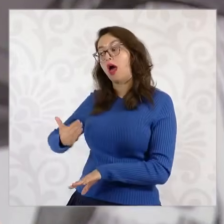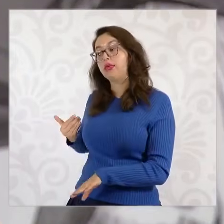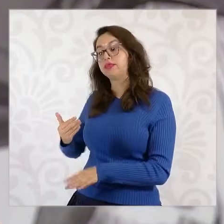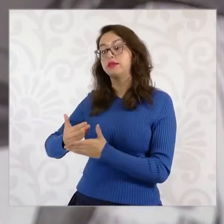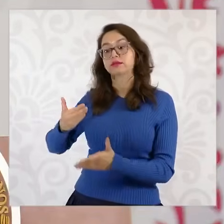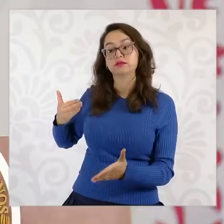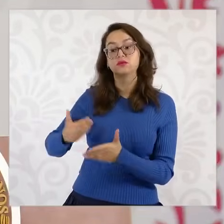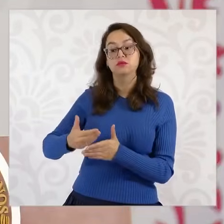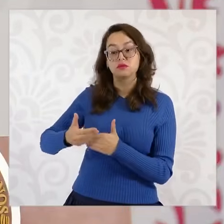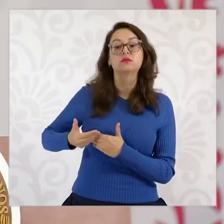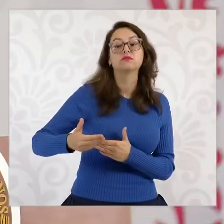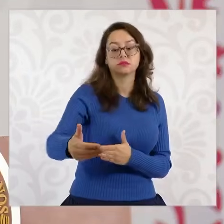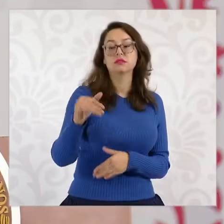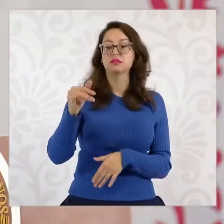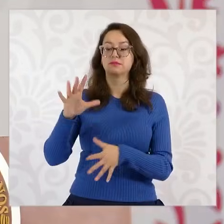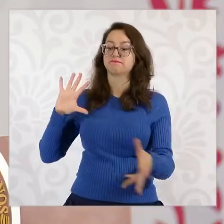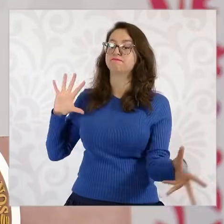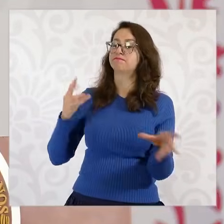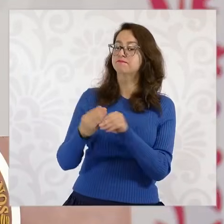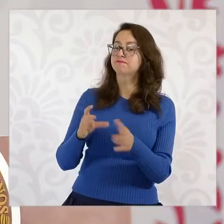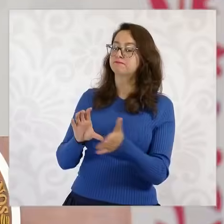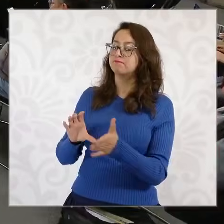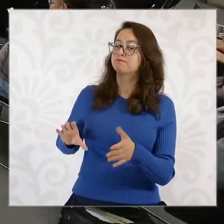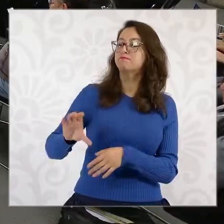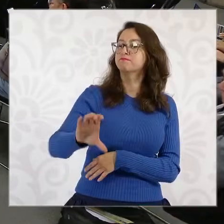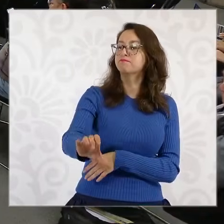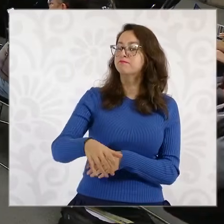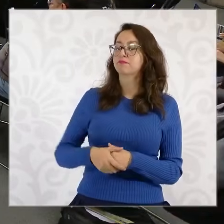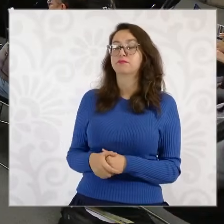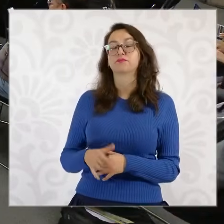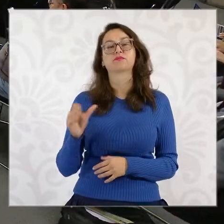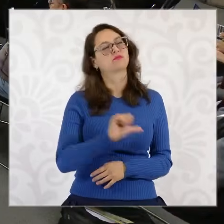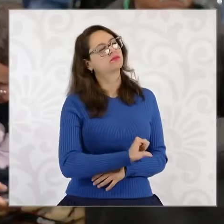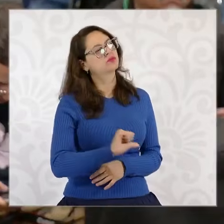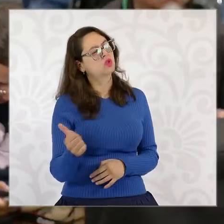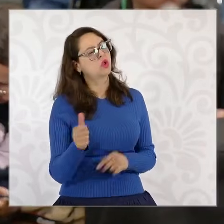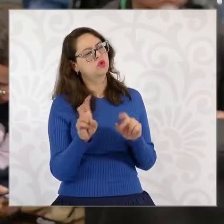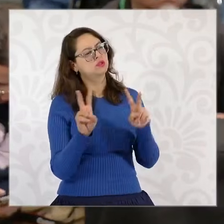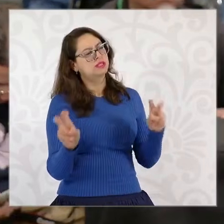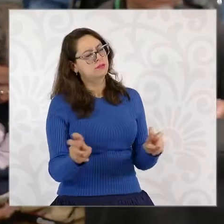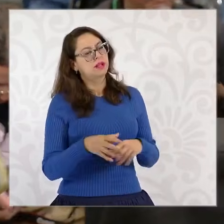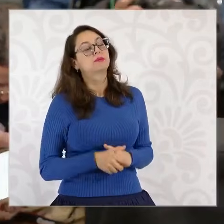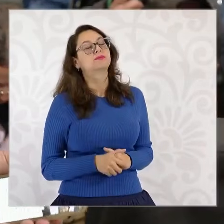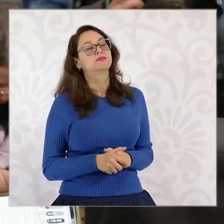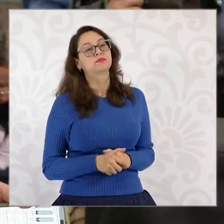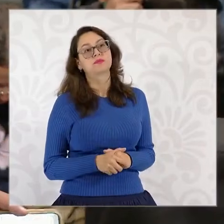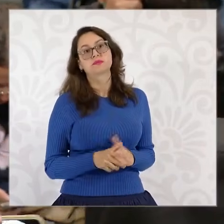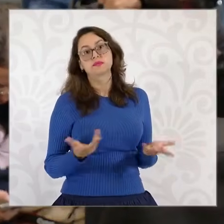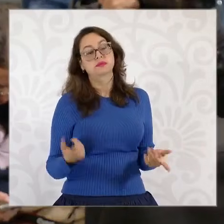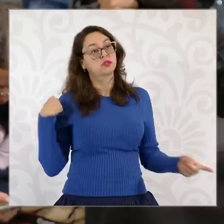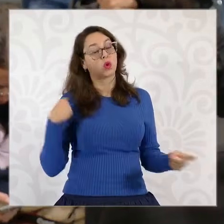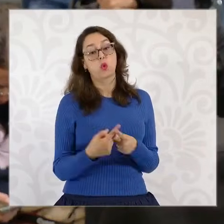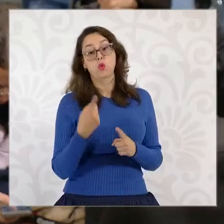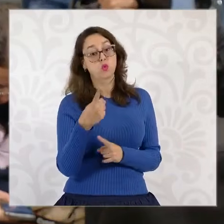apoyar, ese es el monto que vamos a invertir. Okay. Presidenta, en otro tema, después de ya hace varias semanas, más de un